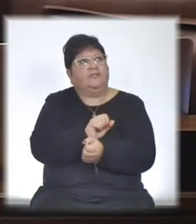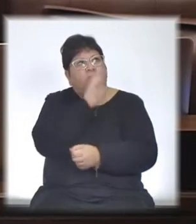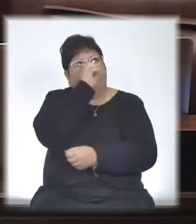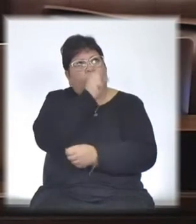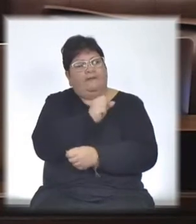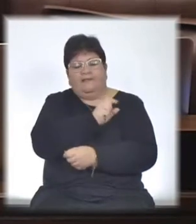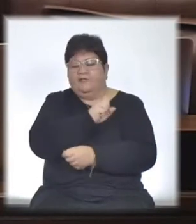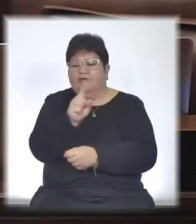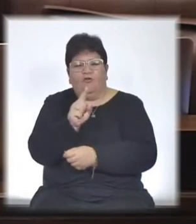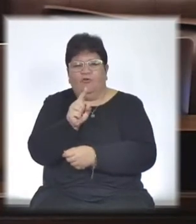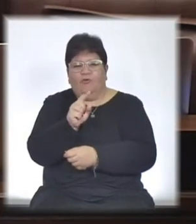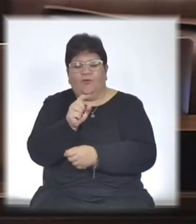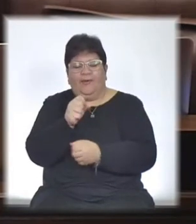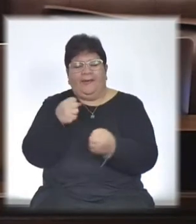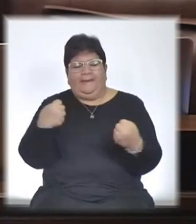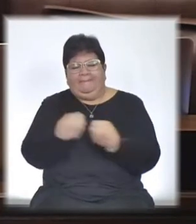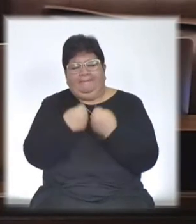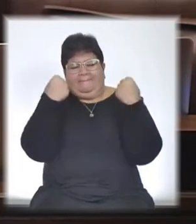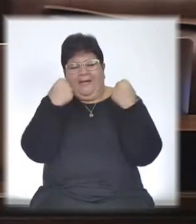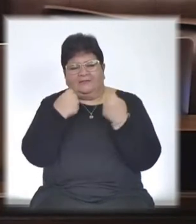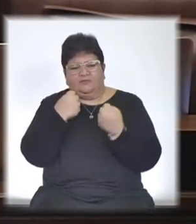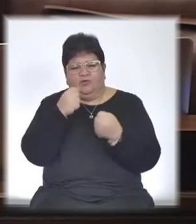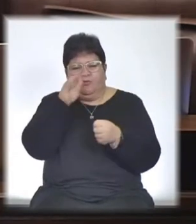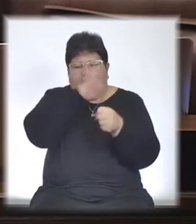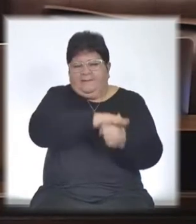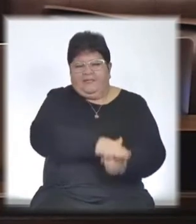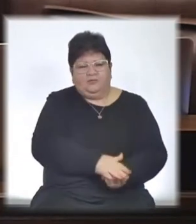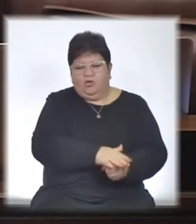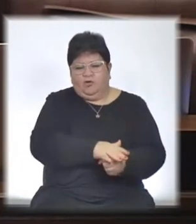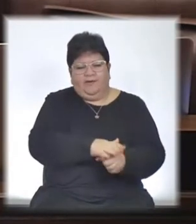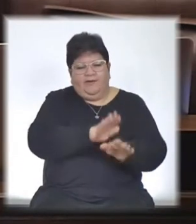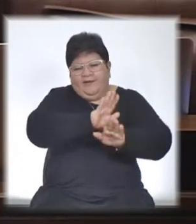la represión. Adultos, jóvenes, niñas, niños,